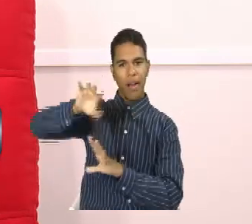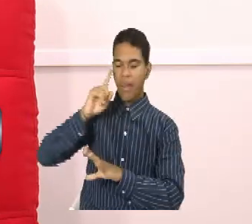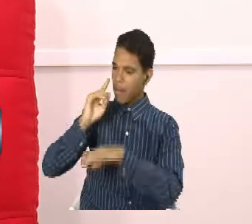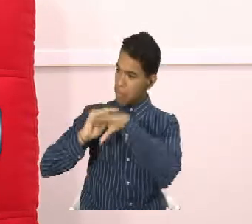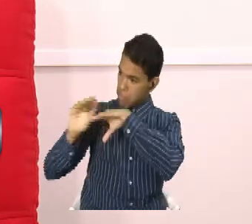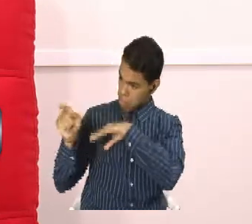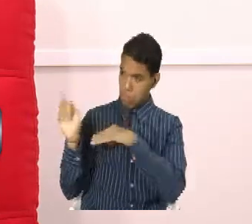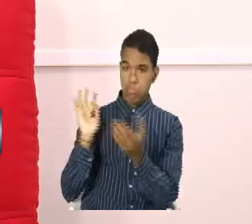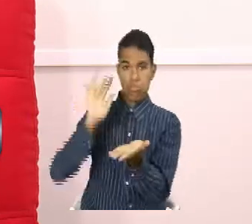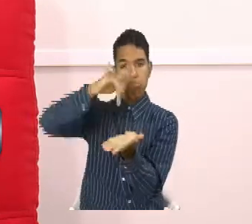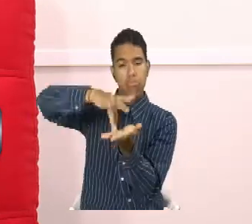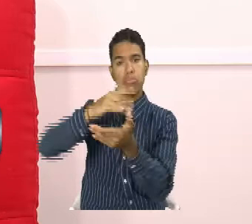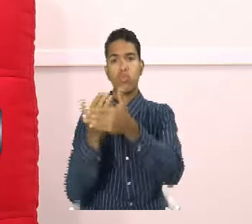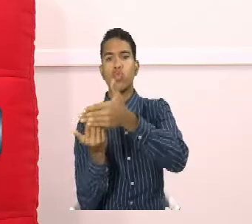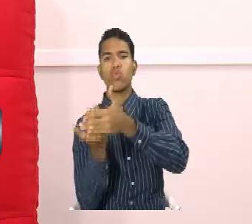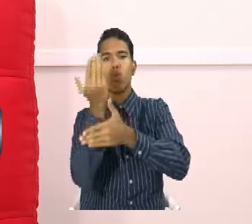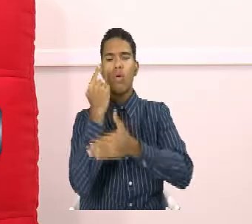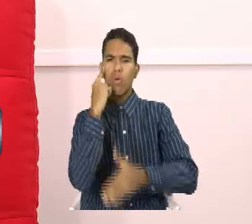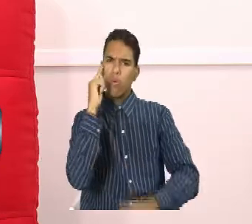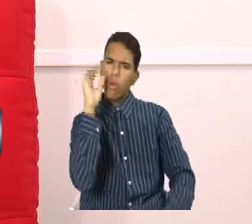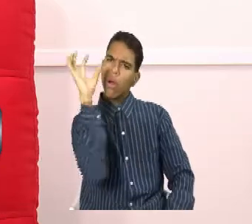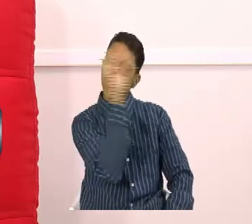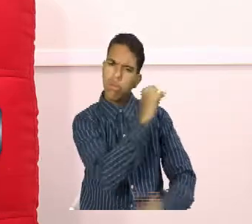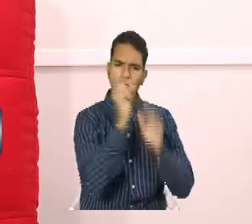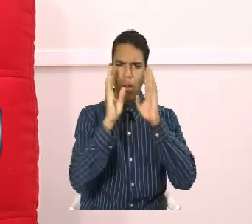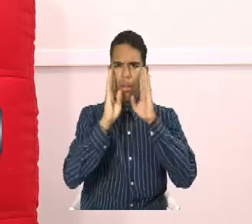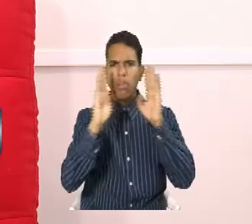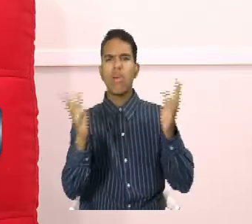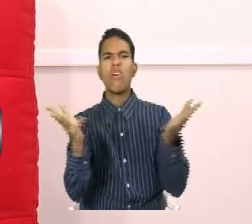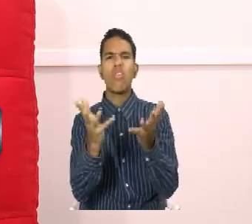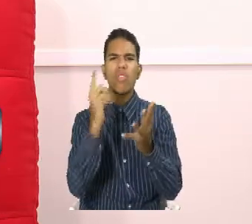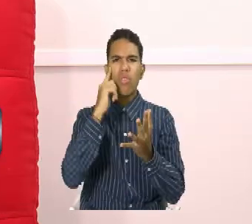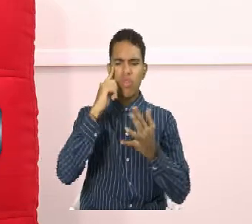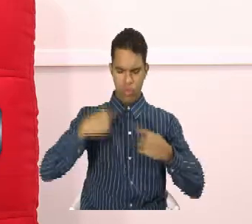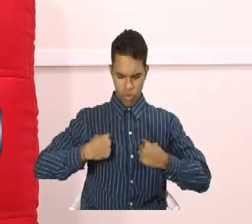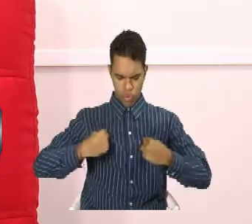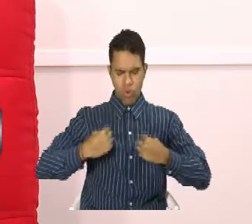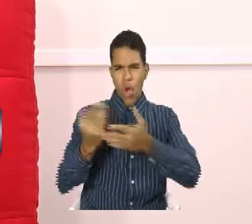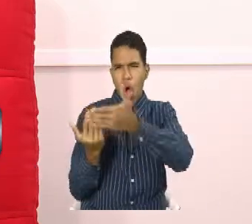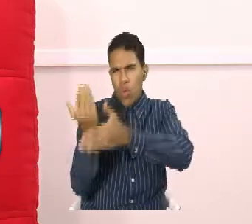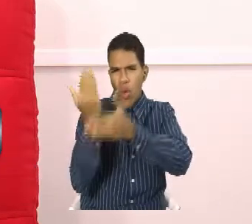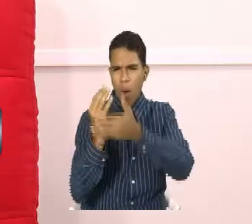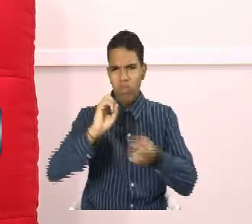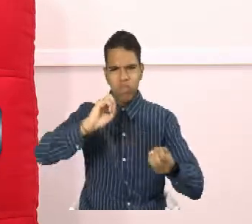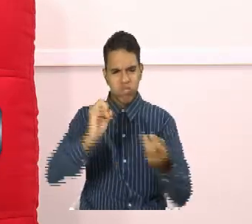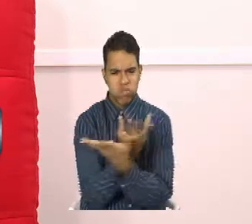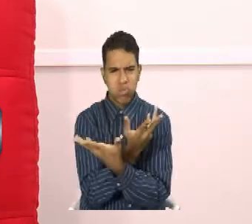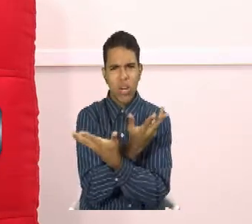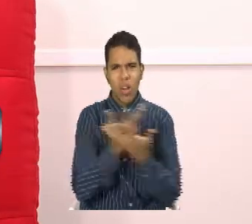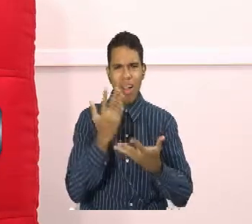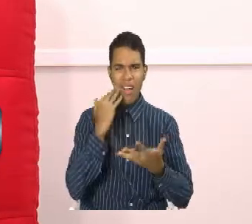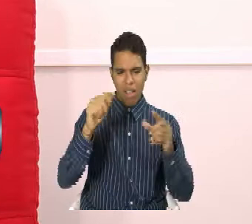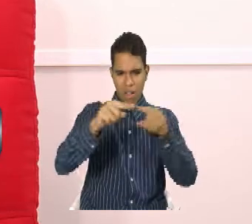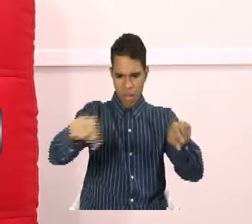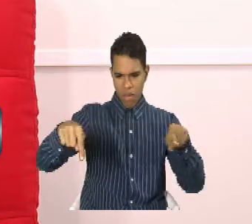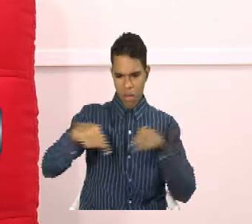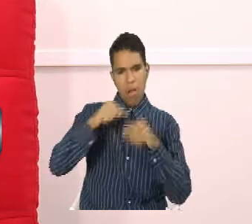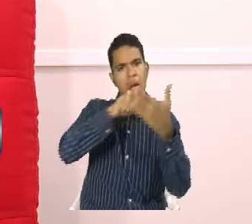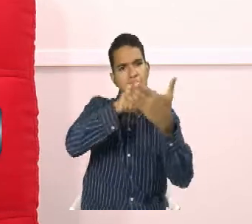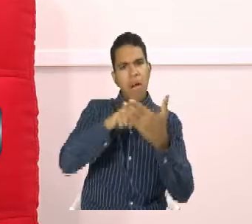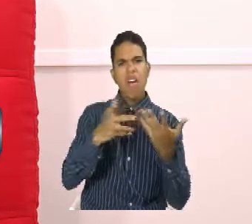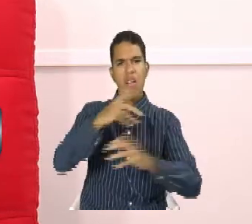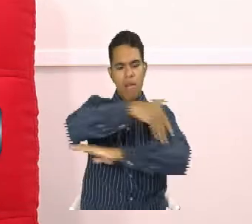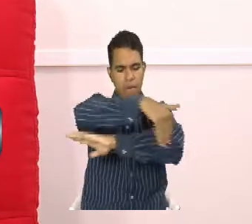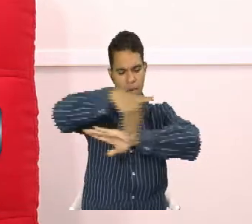pantalla para que ustedes estén muy pendientes de esta nueva colección que lanza Adrián Hernández a través de su nuevo local, que está ubicado en la calle